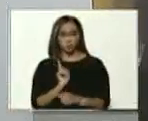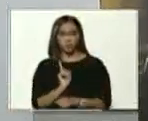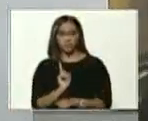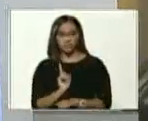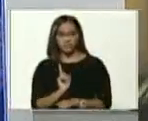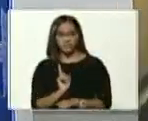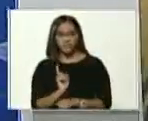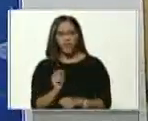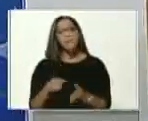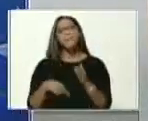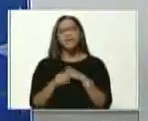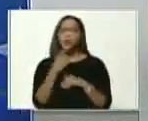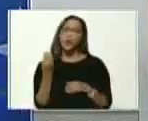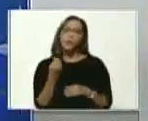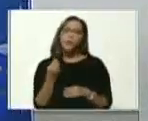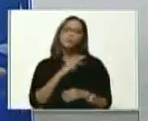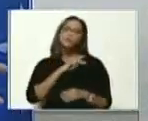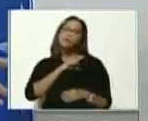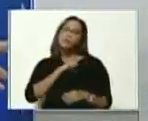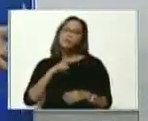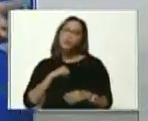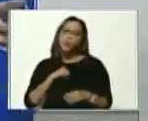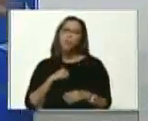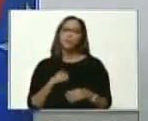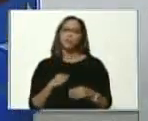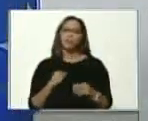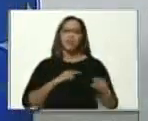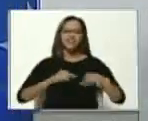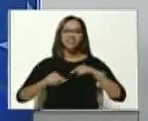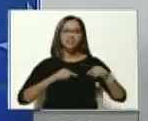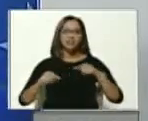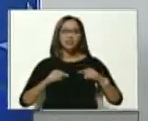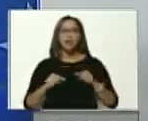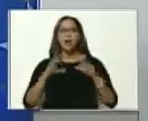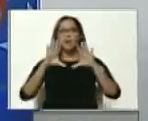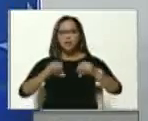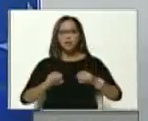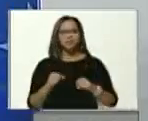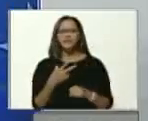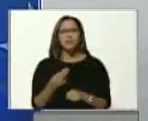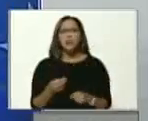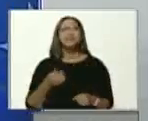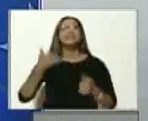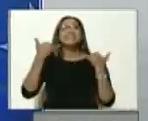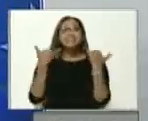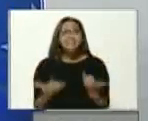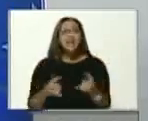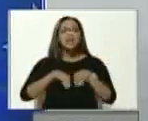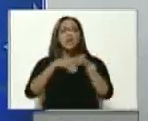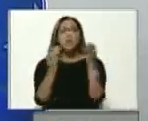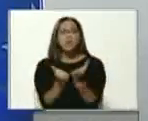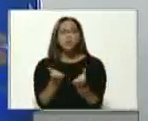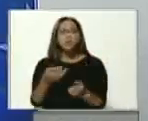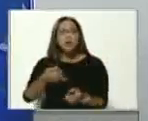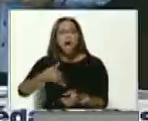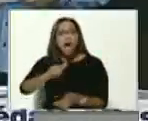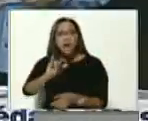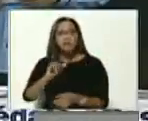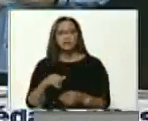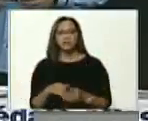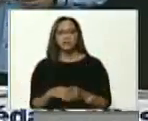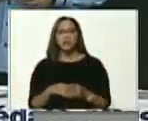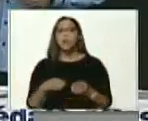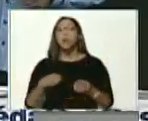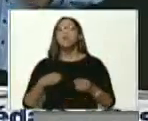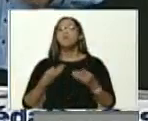Van a decir que como somos una dictadura, vamos a poner regulaciones. No, ya en el mundo existen. Más severas que aquí. Mucho más